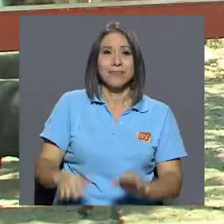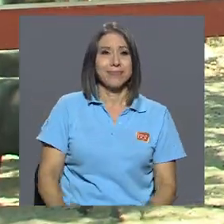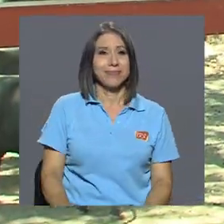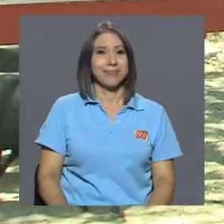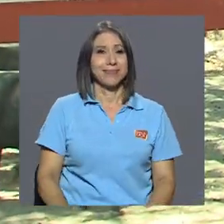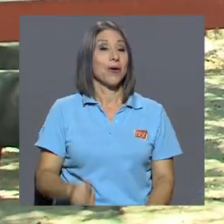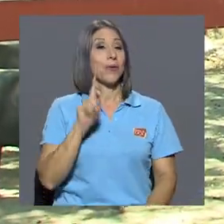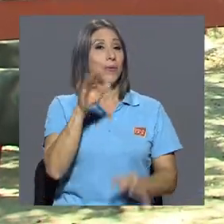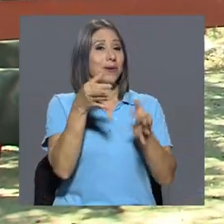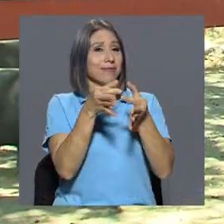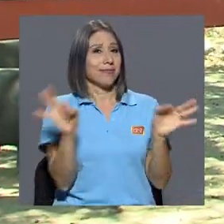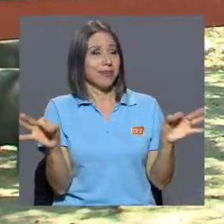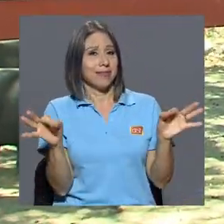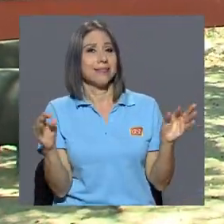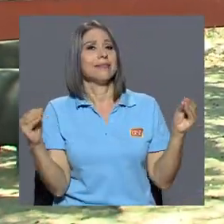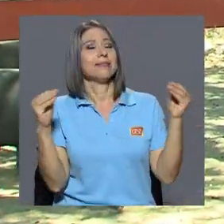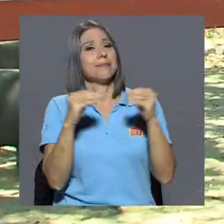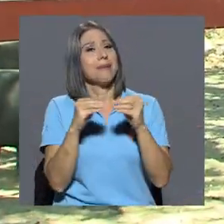una de las frases más